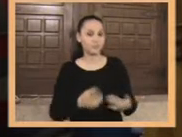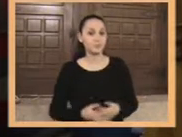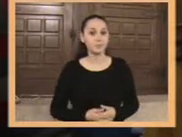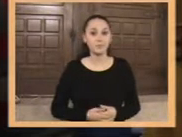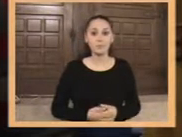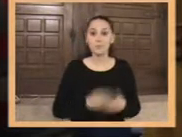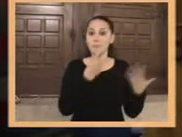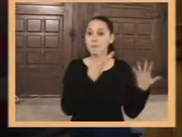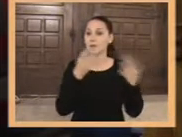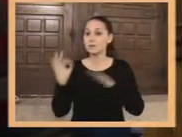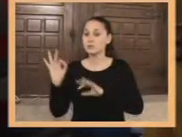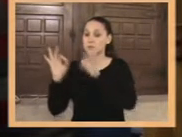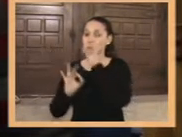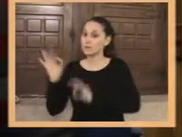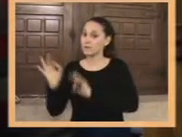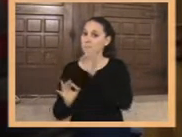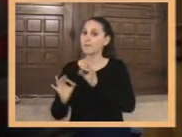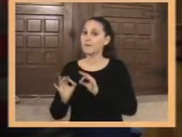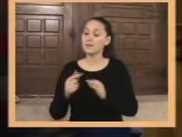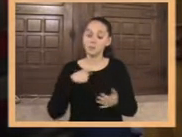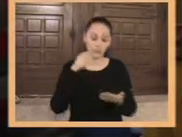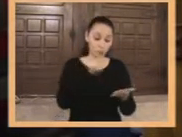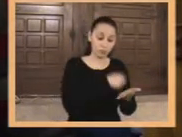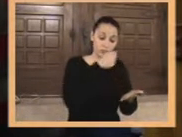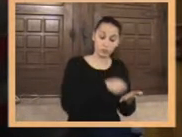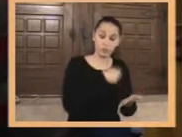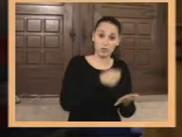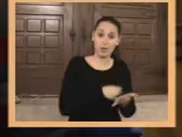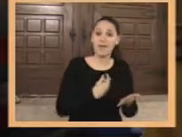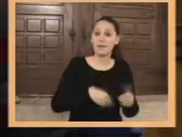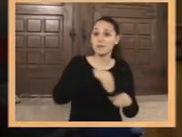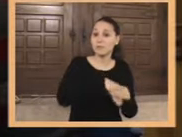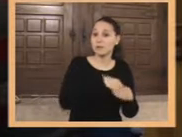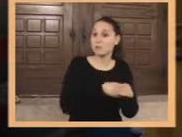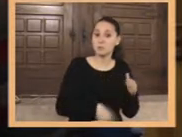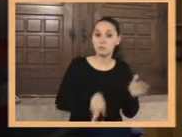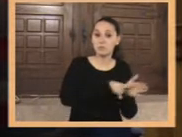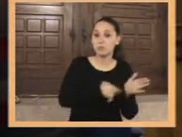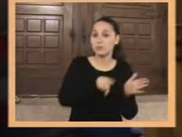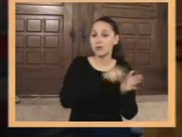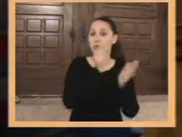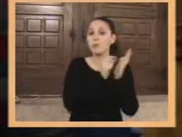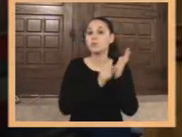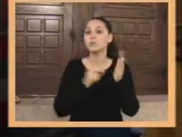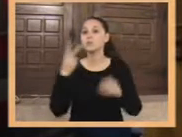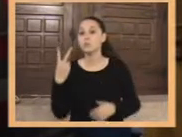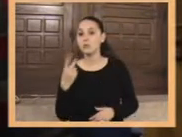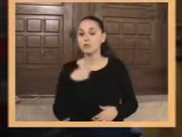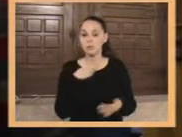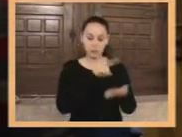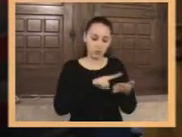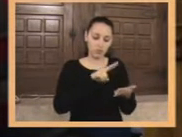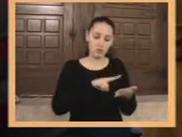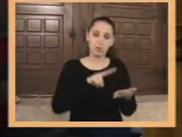Que el 80% de su moción lo tenía tachado y había incluido dos puntos. Y los paso a leer, ¿eh? No. Y creo que es bueno que la